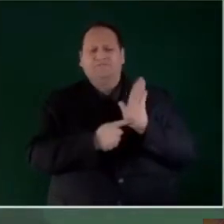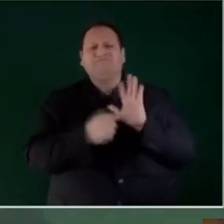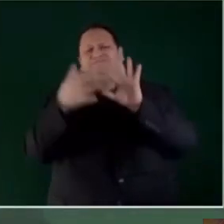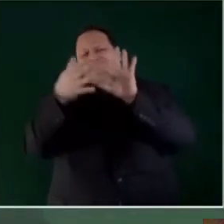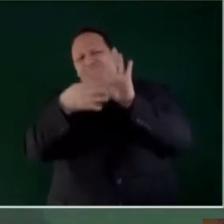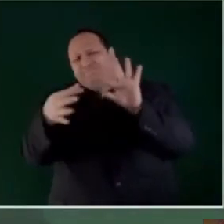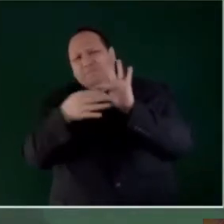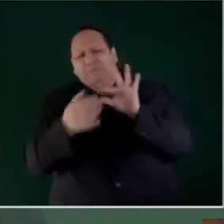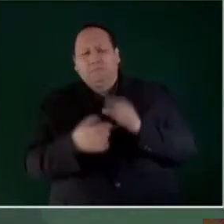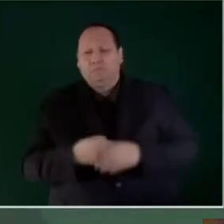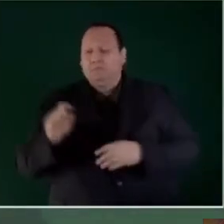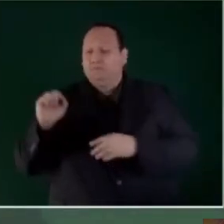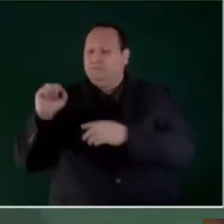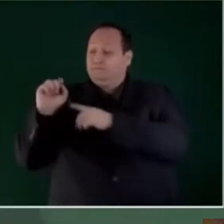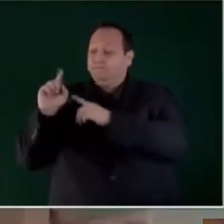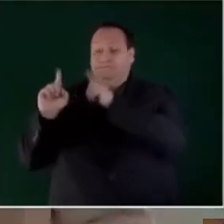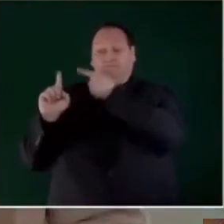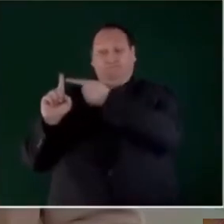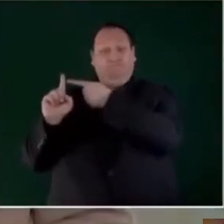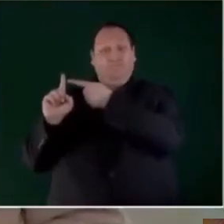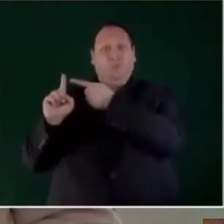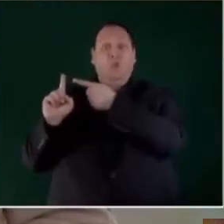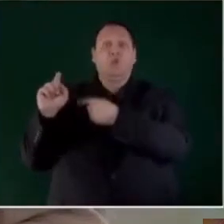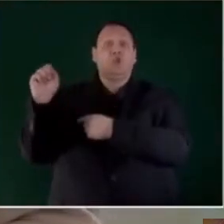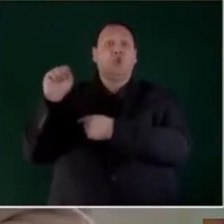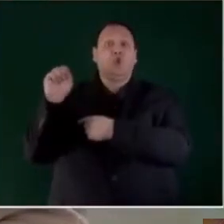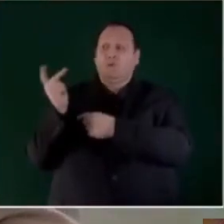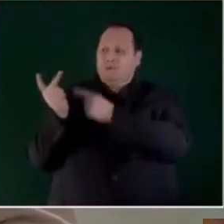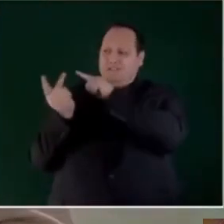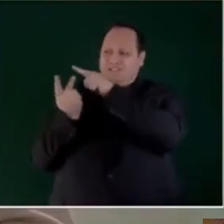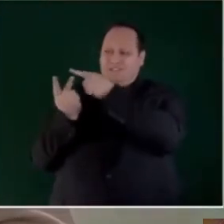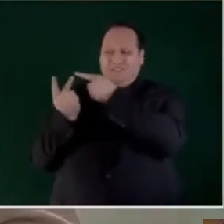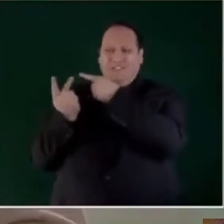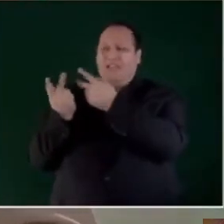narra de un diálogo entre unos novios,